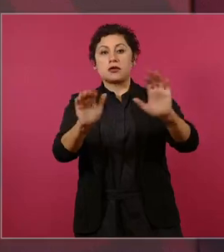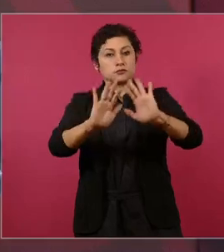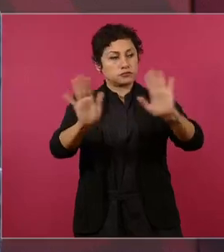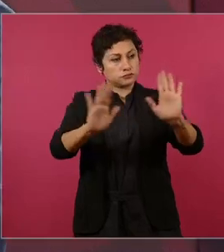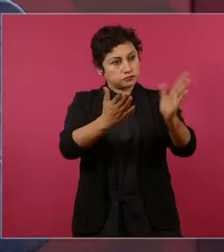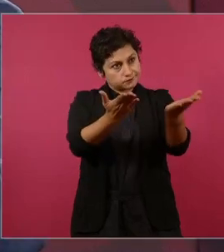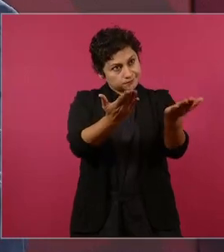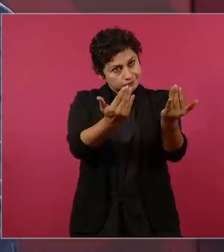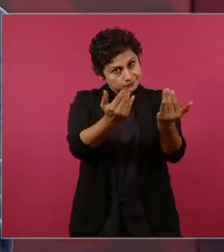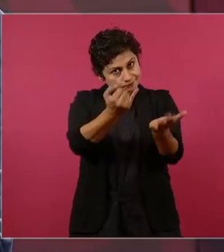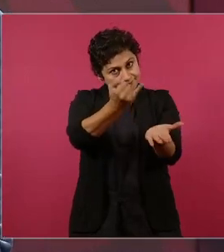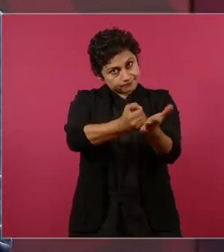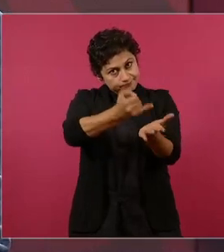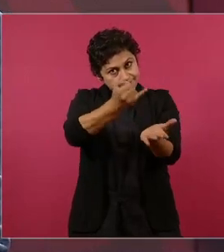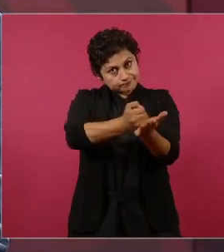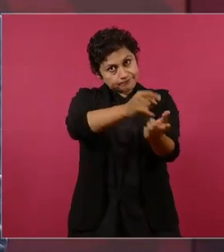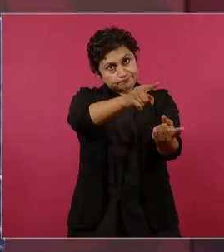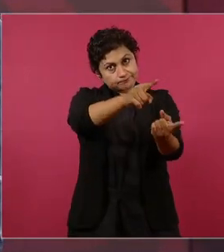que ahora sí pagan,